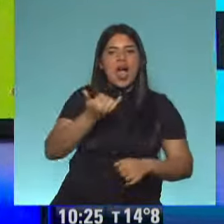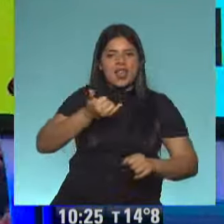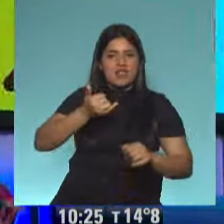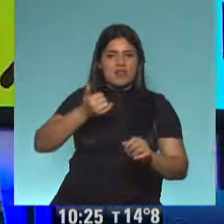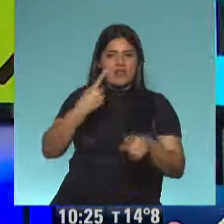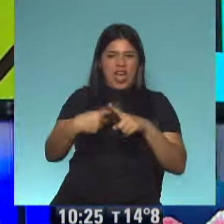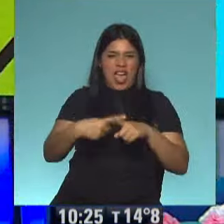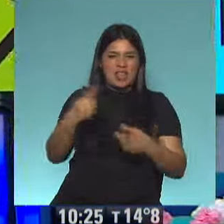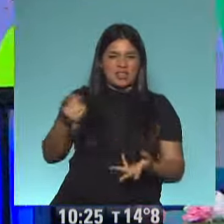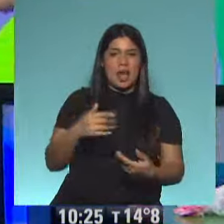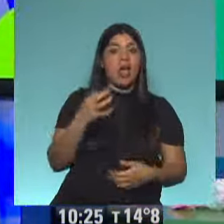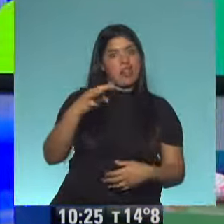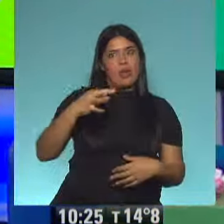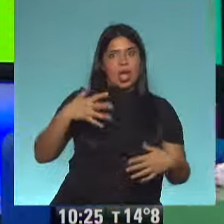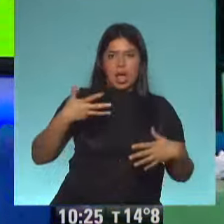cachas, ¿eh? ¡Ah!